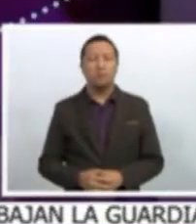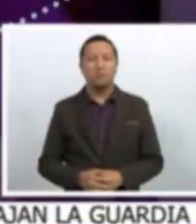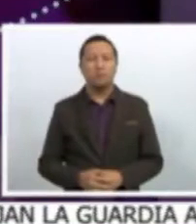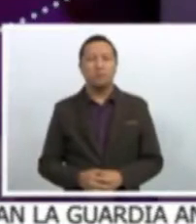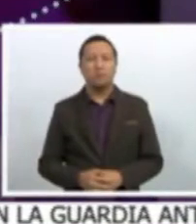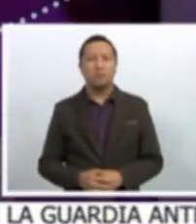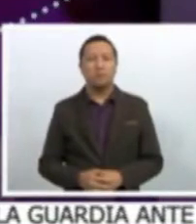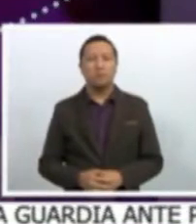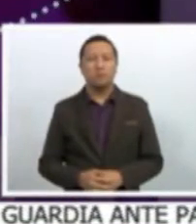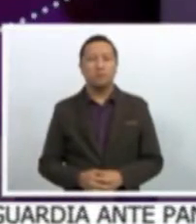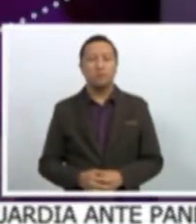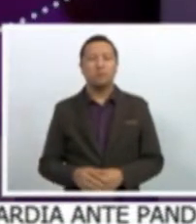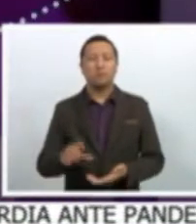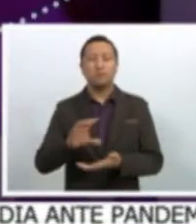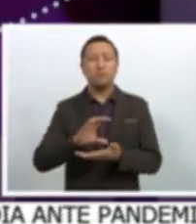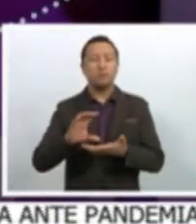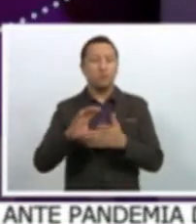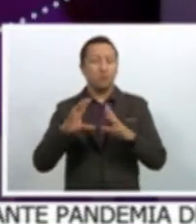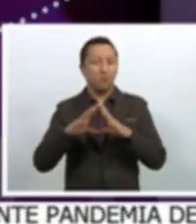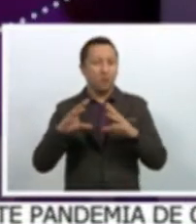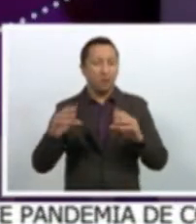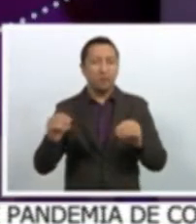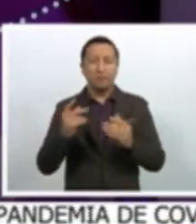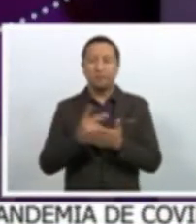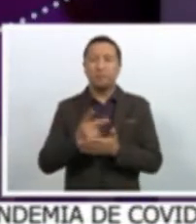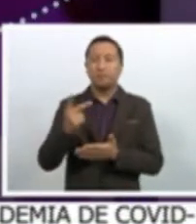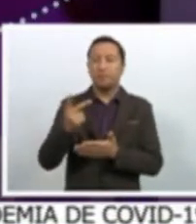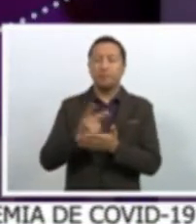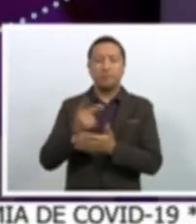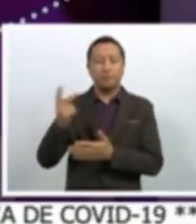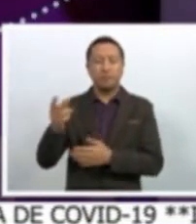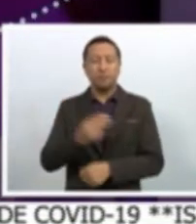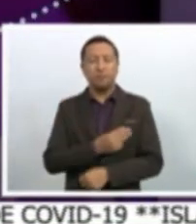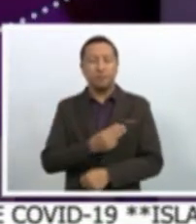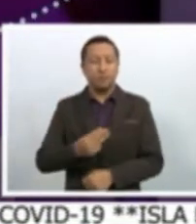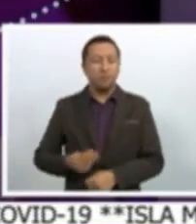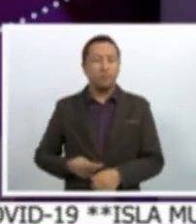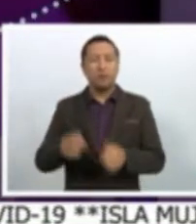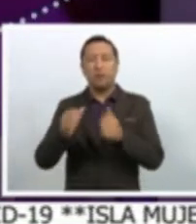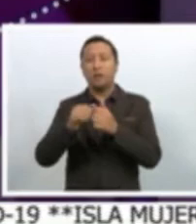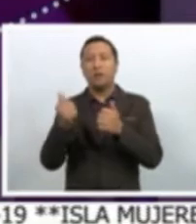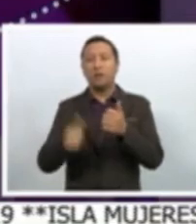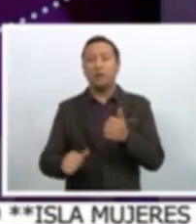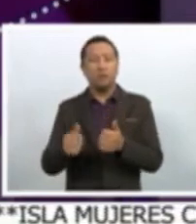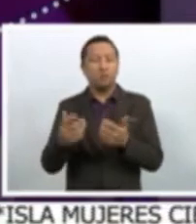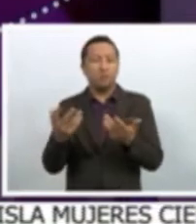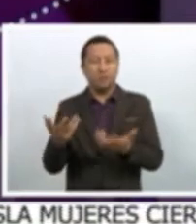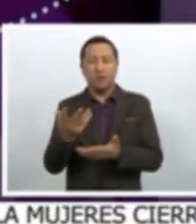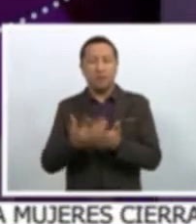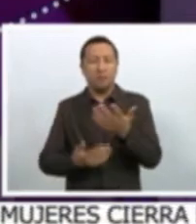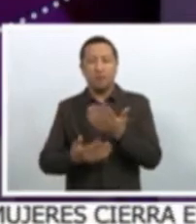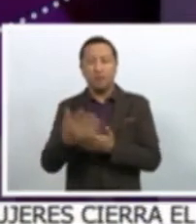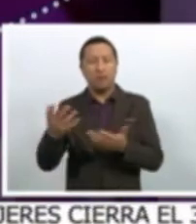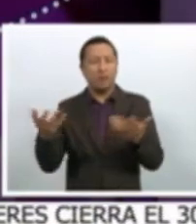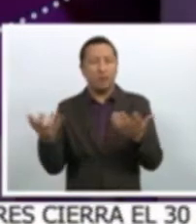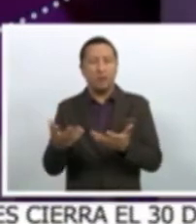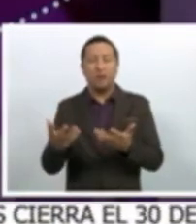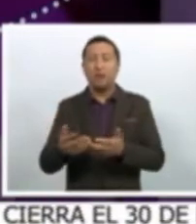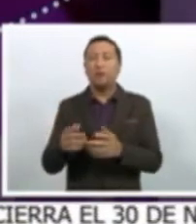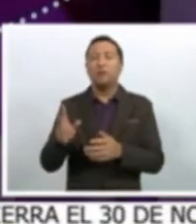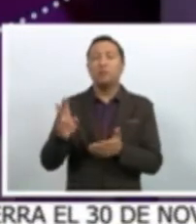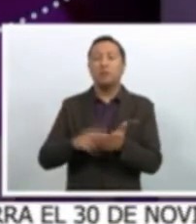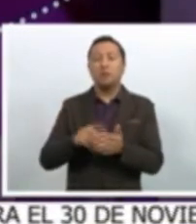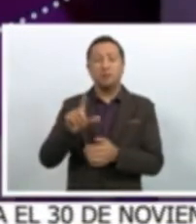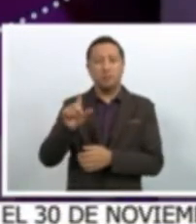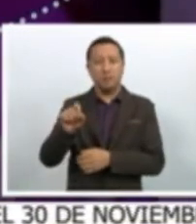Y por otra parte, en Cozumel fueron galardonados los ganadores del Premio Municipal de Artesanías Manos Mágicas del Caribe 2020. La información la